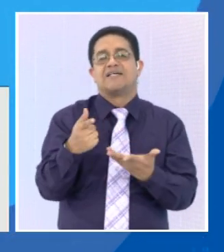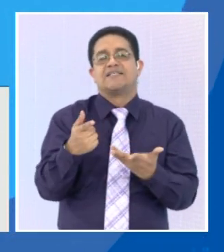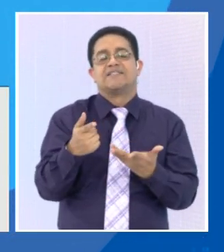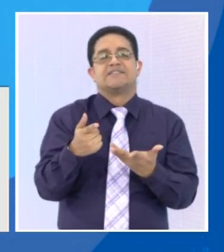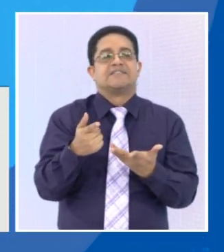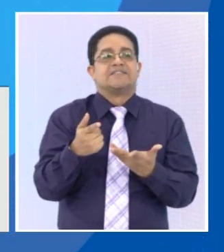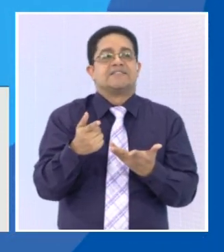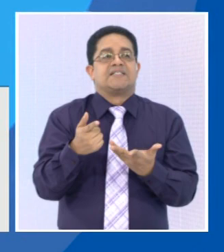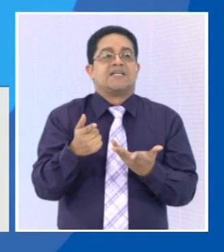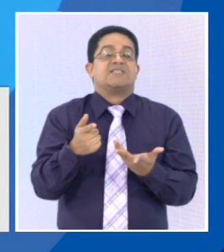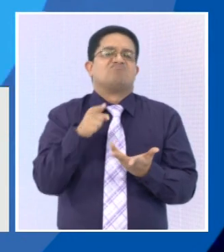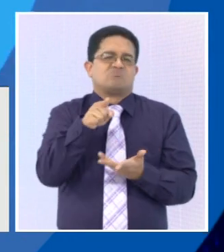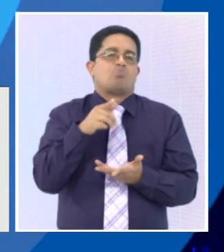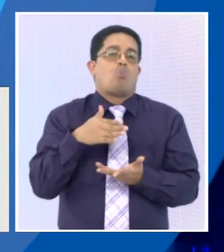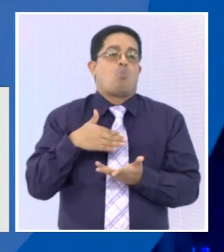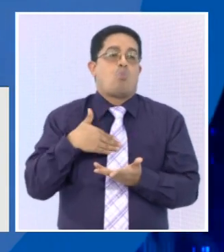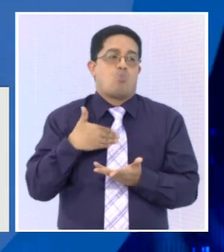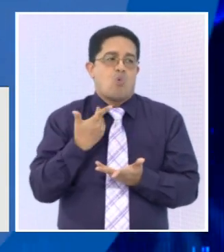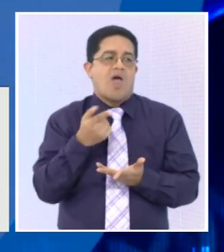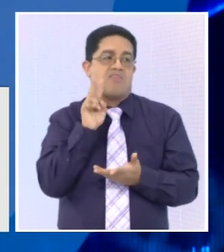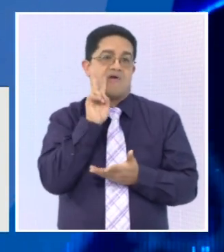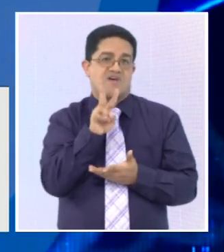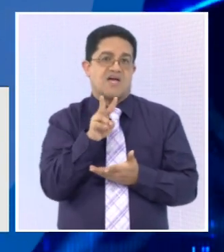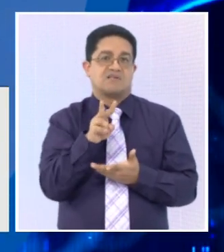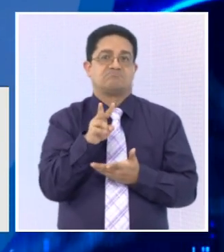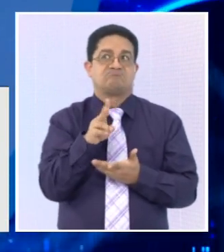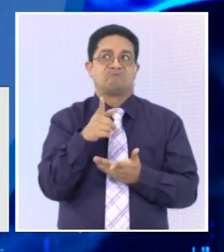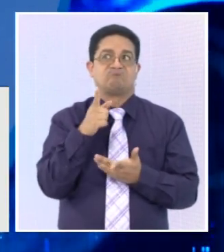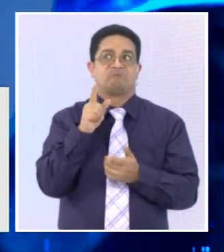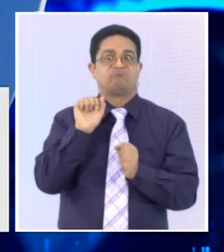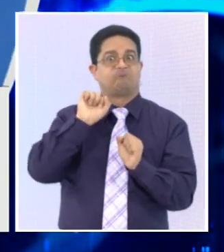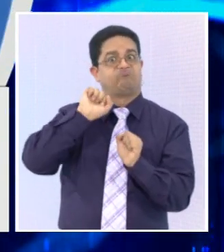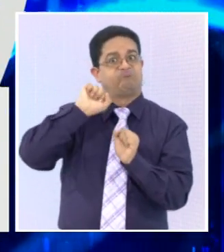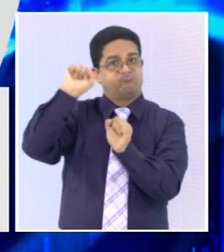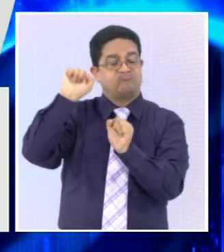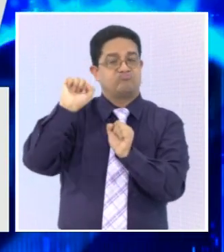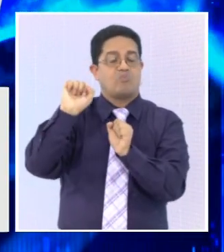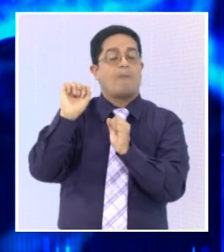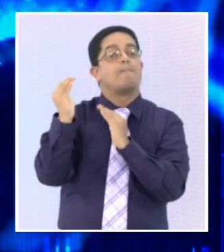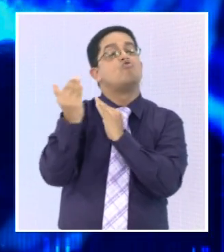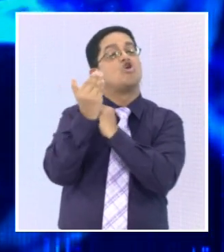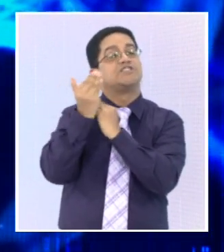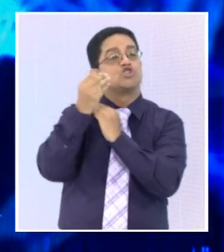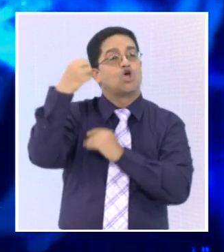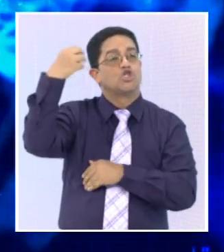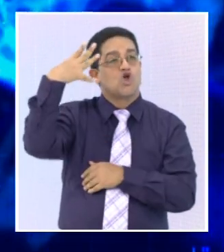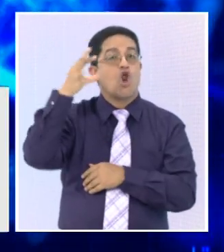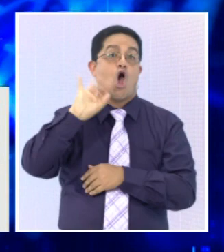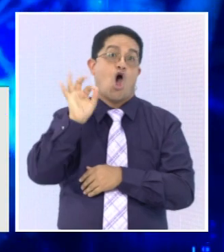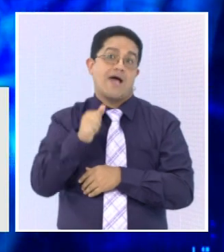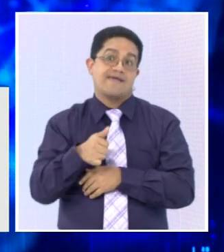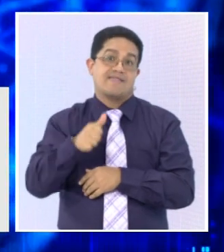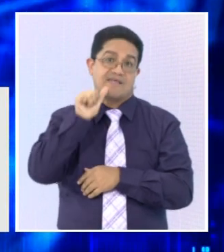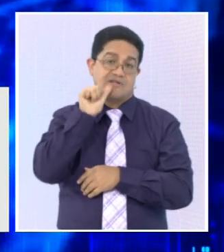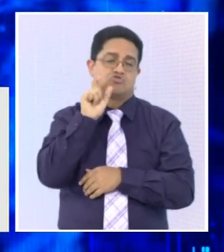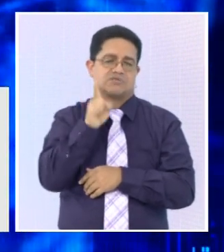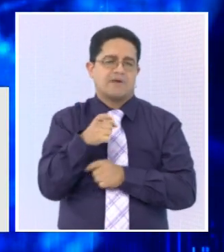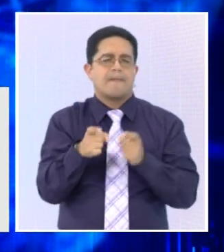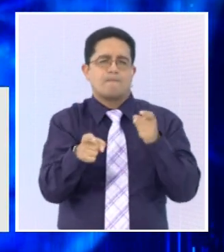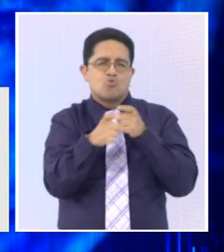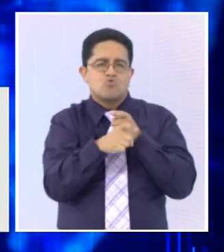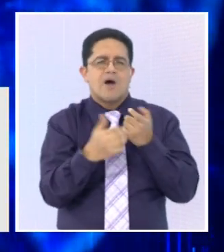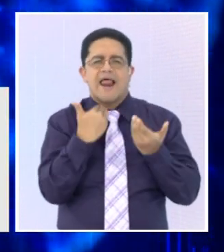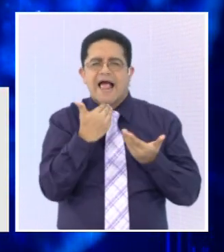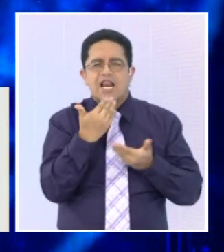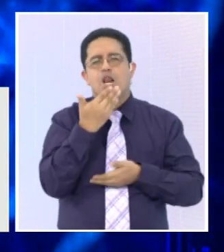sebo-producción, eso se puede ver atenuado con el uso de fotoprotectores, tipos protectores solares, o incluso hidratación. Uno tiene que buscar algo más adecuado a su